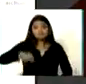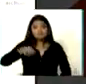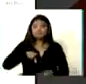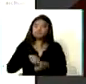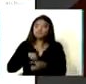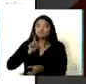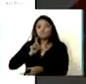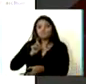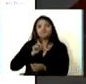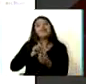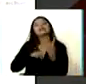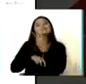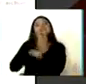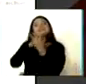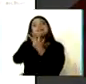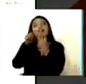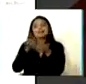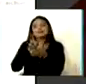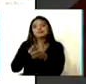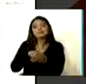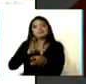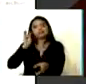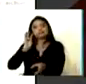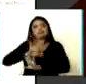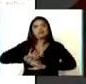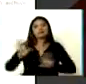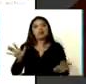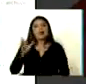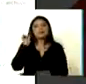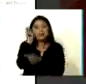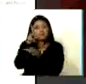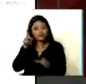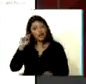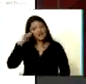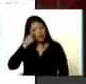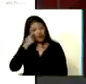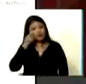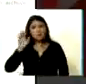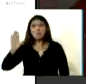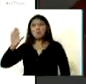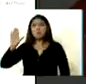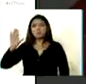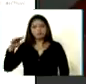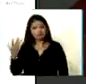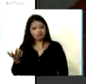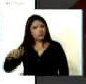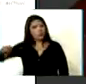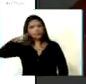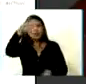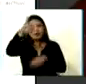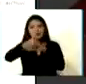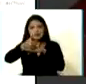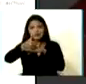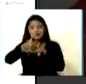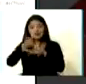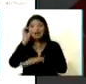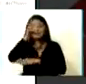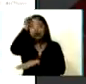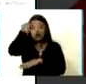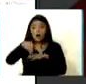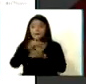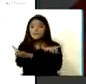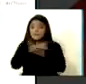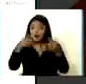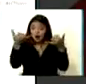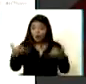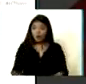desincorporar los 3 candidatos de Amazonas. Recordemos que fueron ilegítimamente juramentados en plenaria por la directiva del Parlamento, pero ya